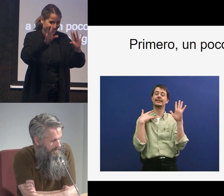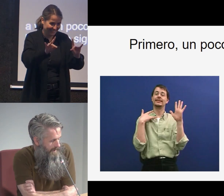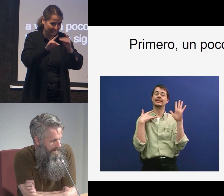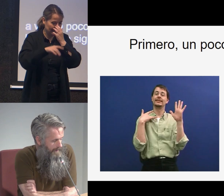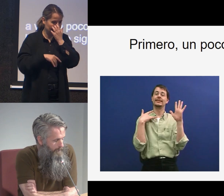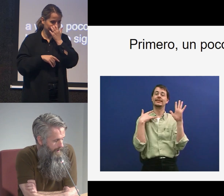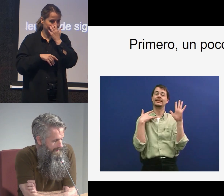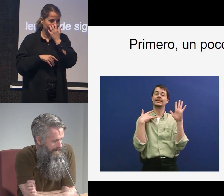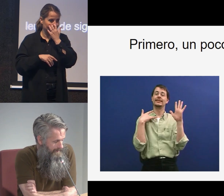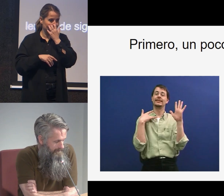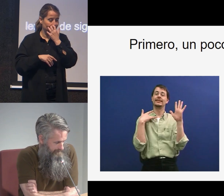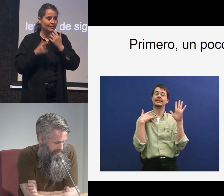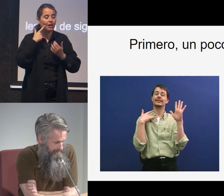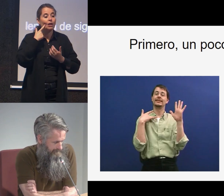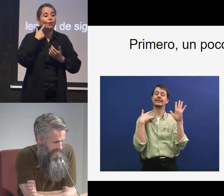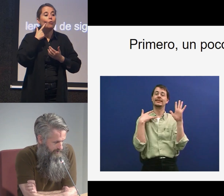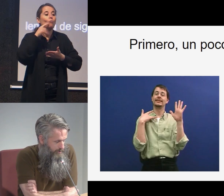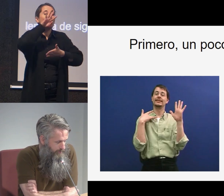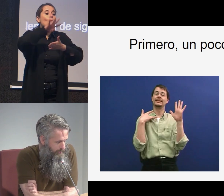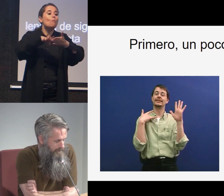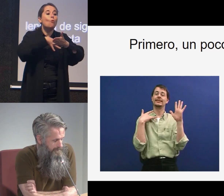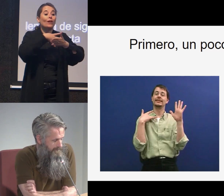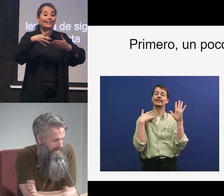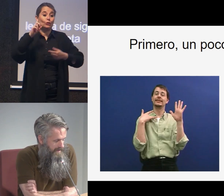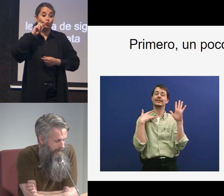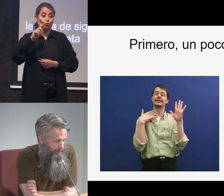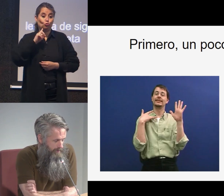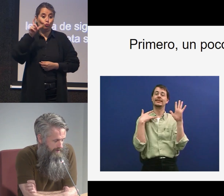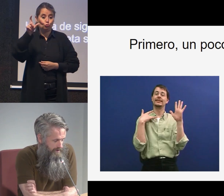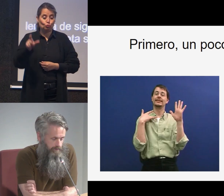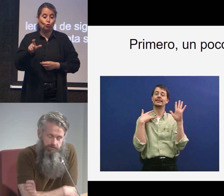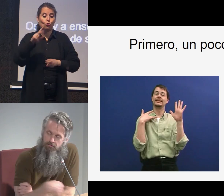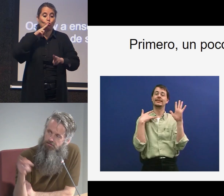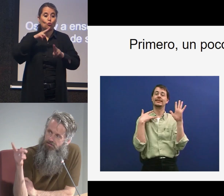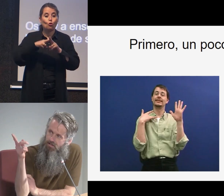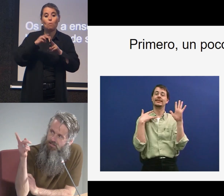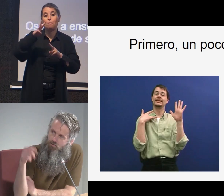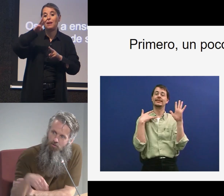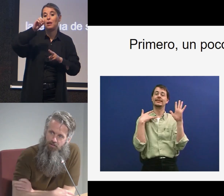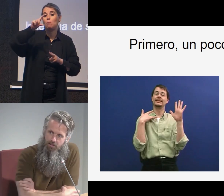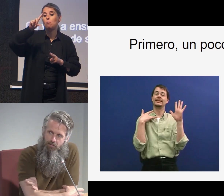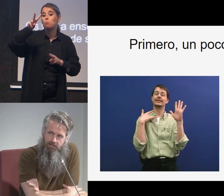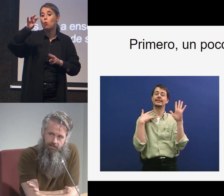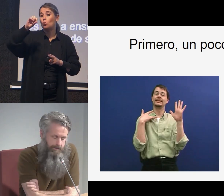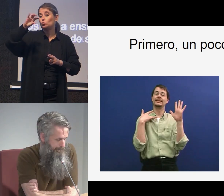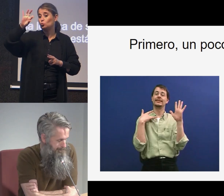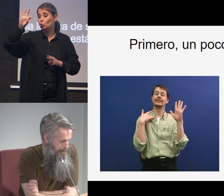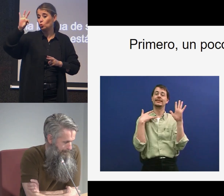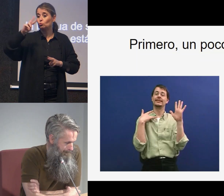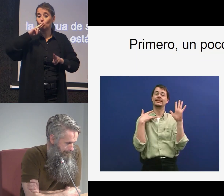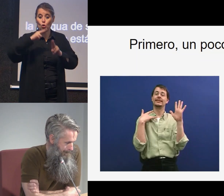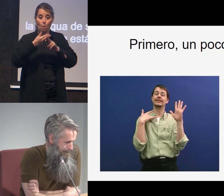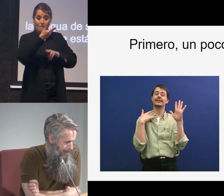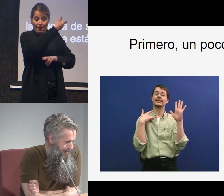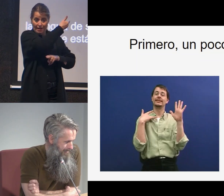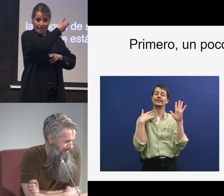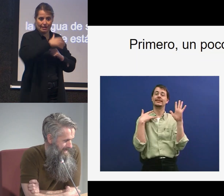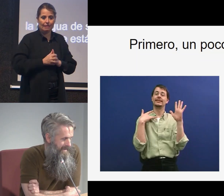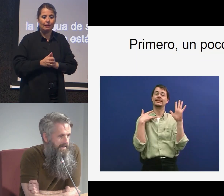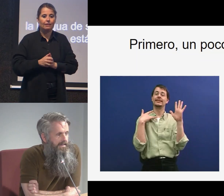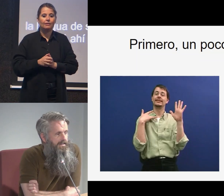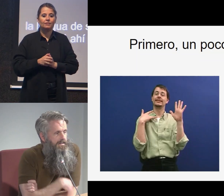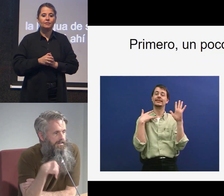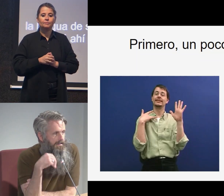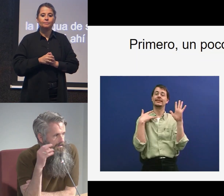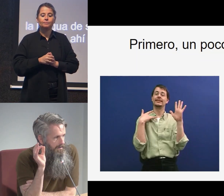de un poeta sordo que se llama Paul Scott. Está ahí su nombre en la pantalla.